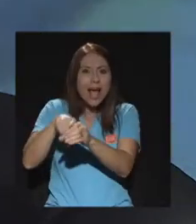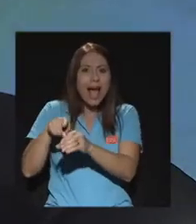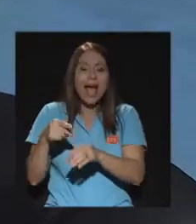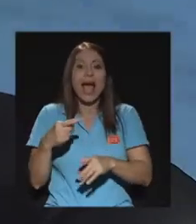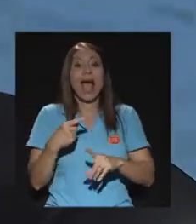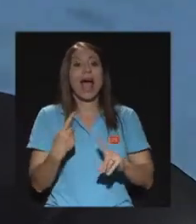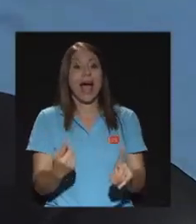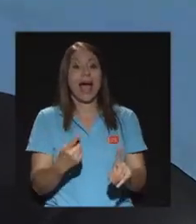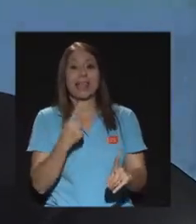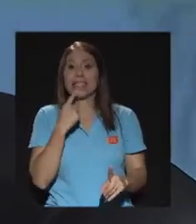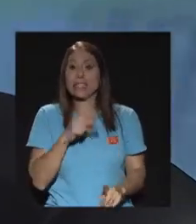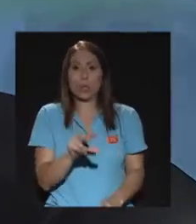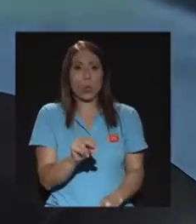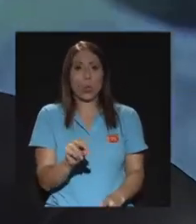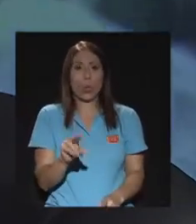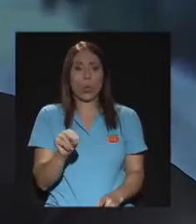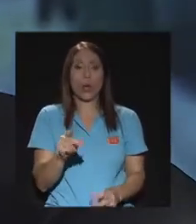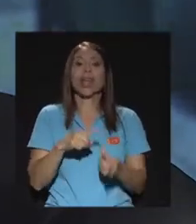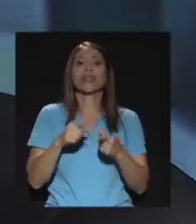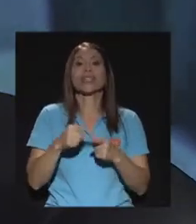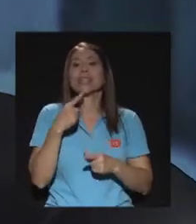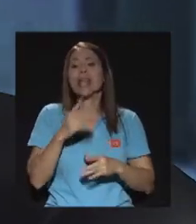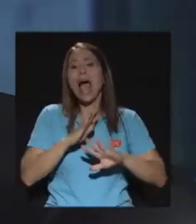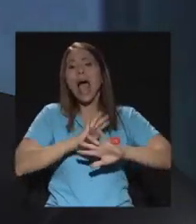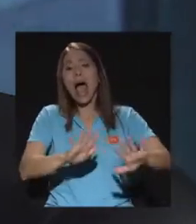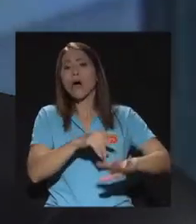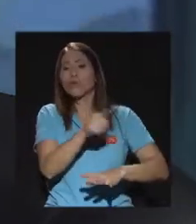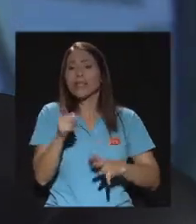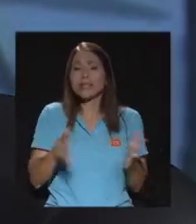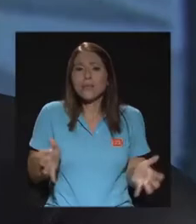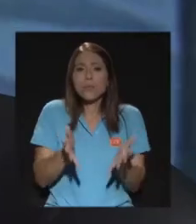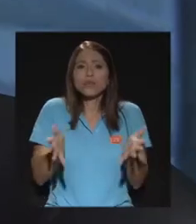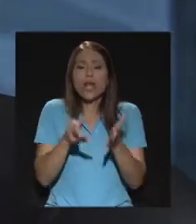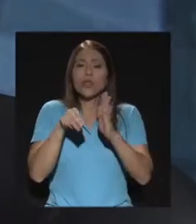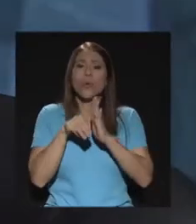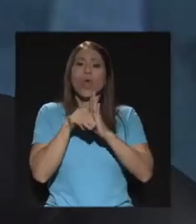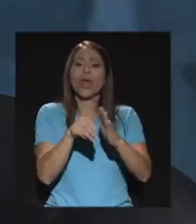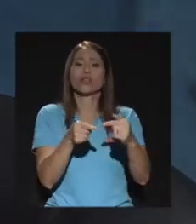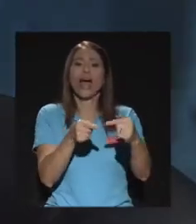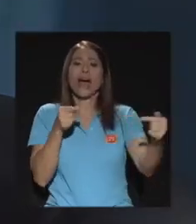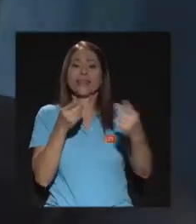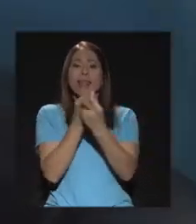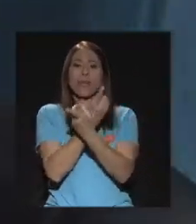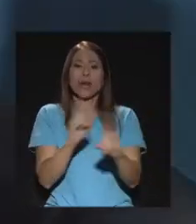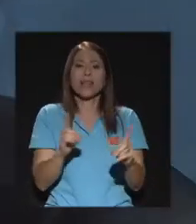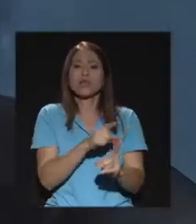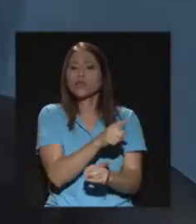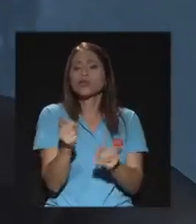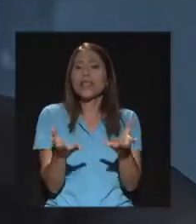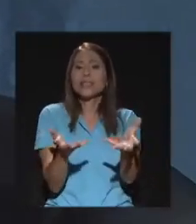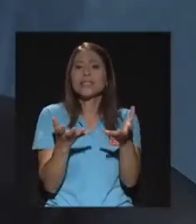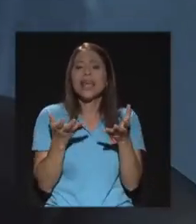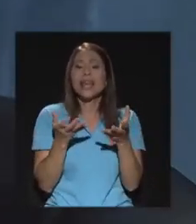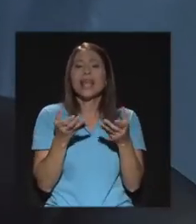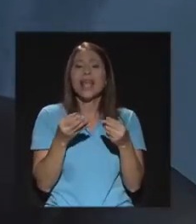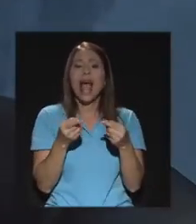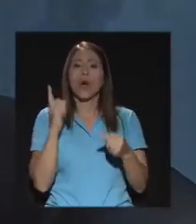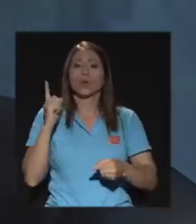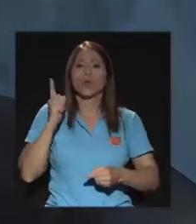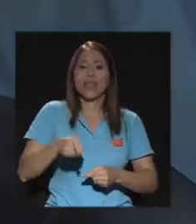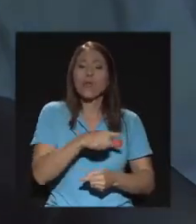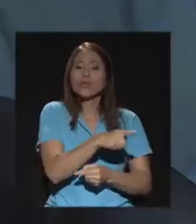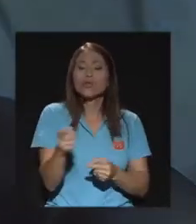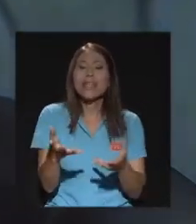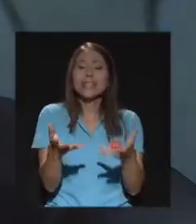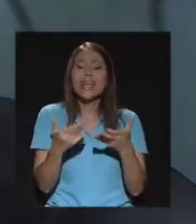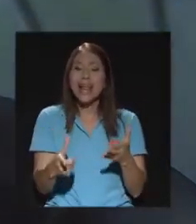medios comerciales, se nos habla que se está impulsando modelos antidemocráticos, modelos autoritarios y leyes mordaza. Así se calificó